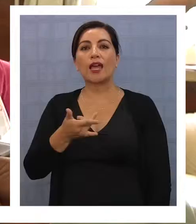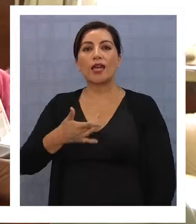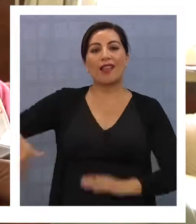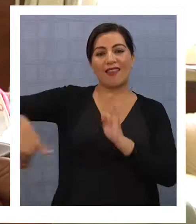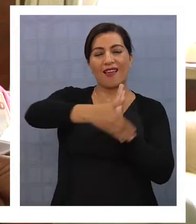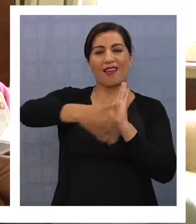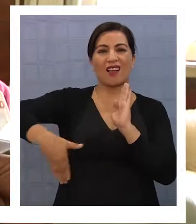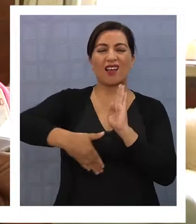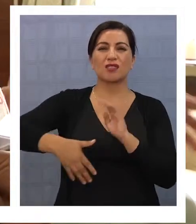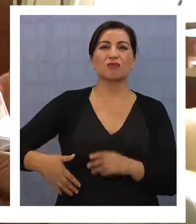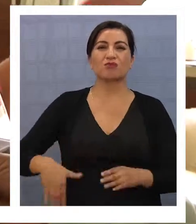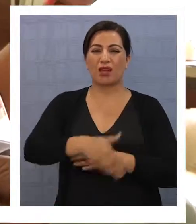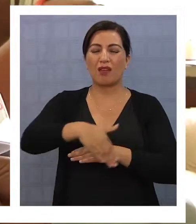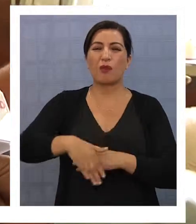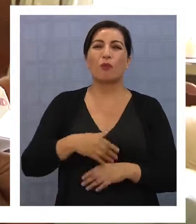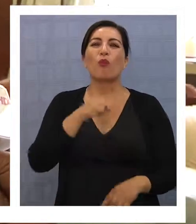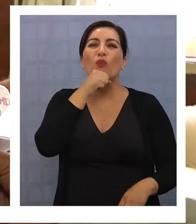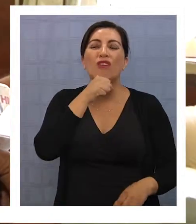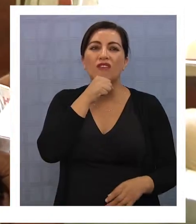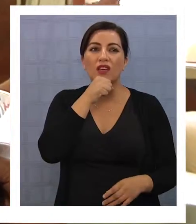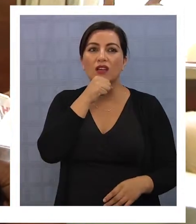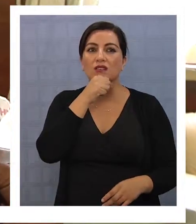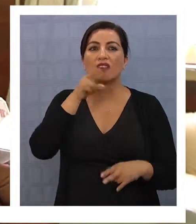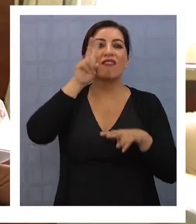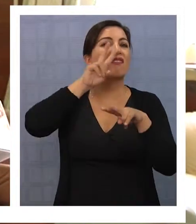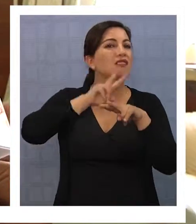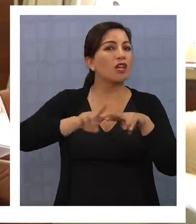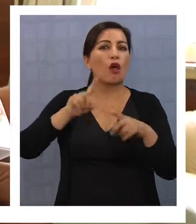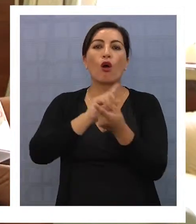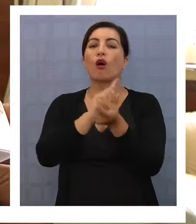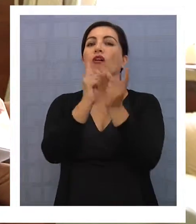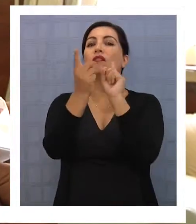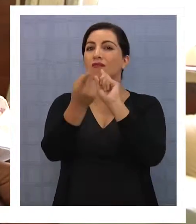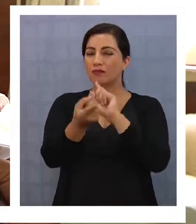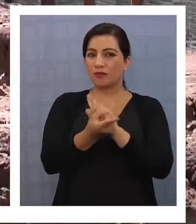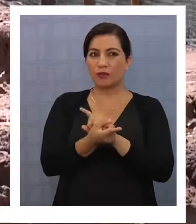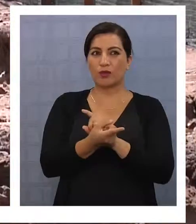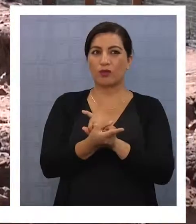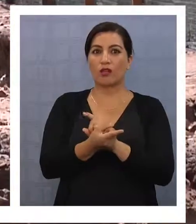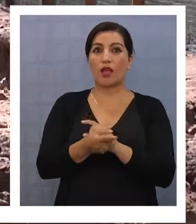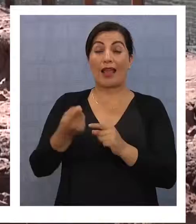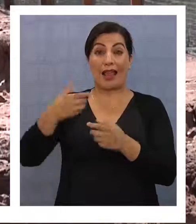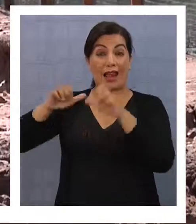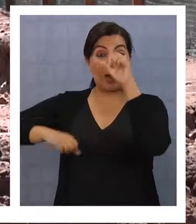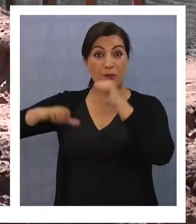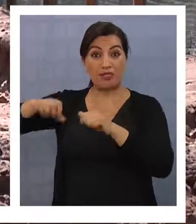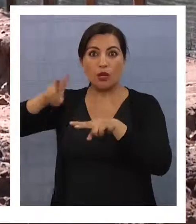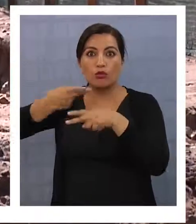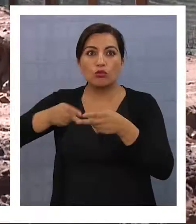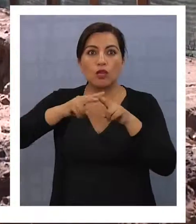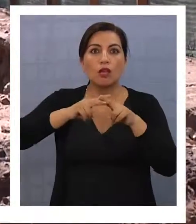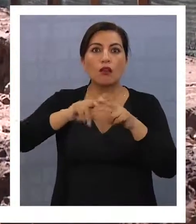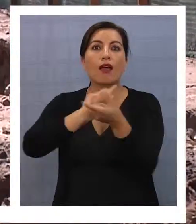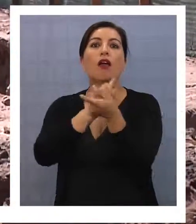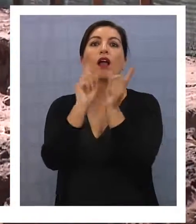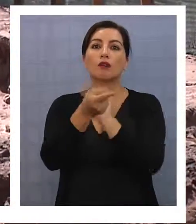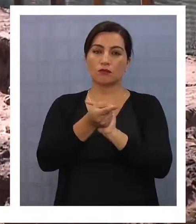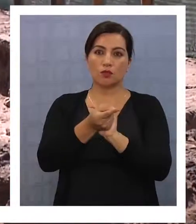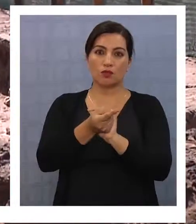se va a hacer el paseo con otra empresa, ya no es Brotex, la empresa ejecutante según ellos, viene otra empresa,